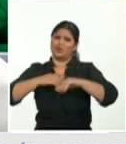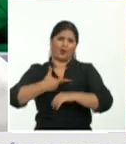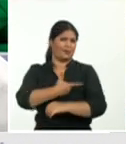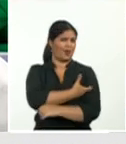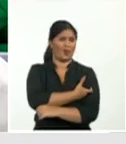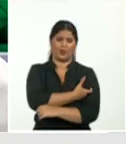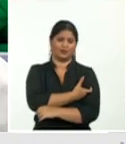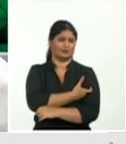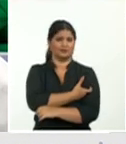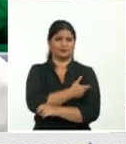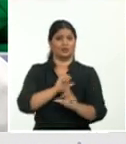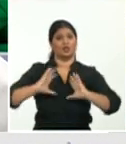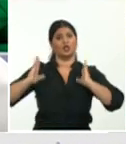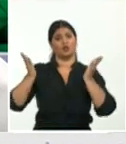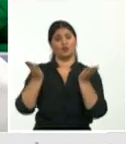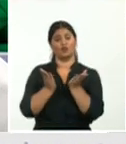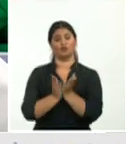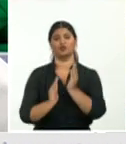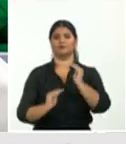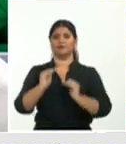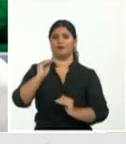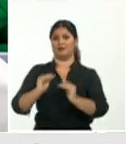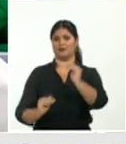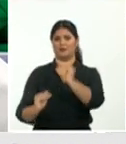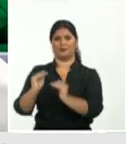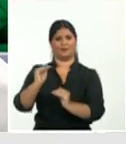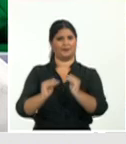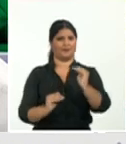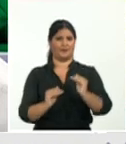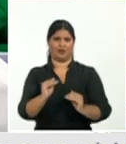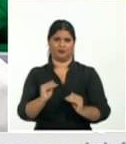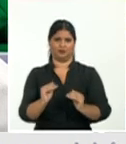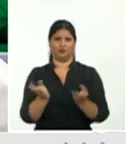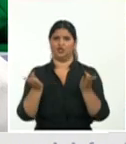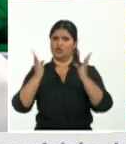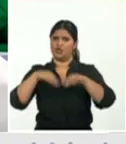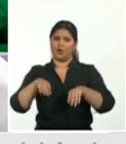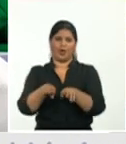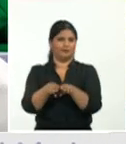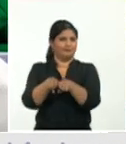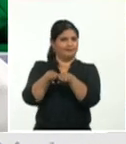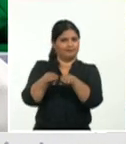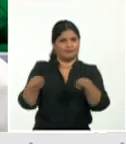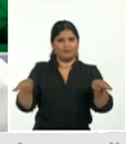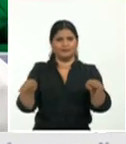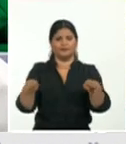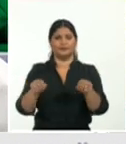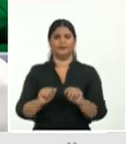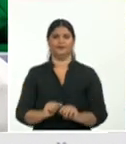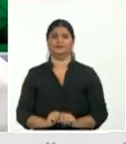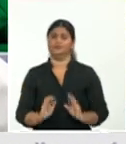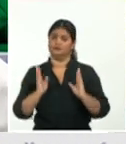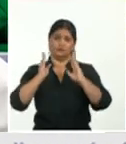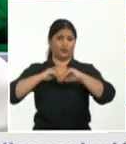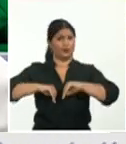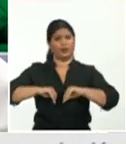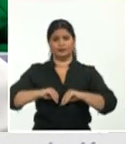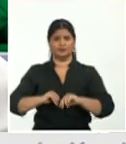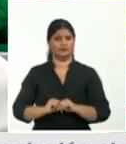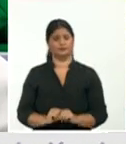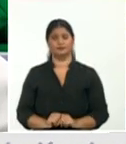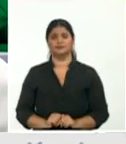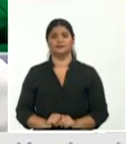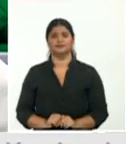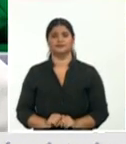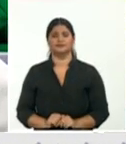el que se logre el acceso uniforme de las vacunas a población pobre, población con dinero, países ricos,